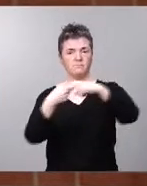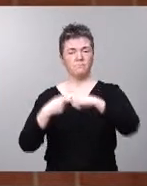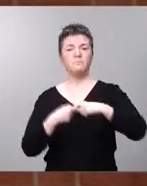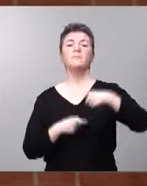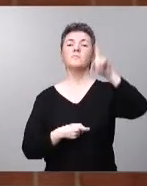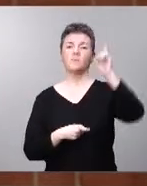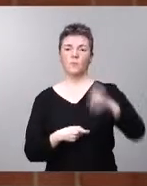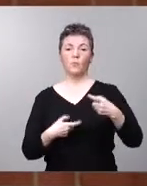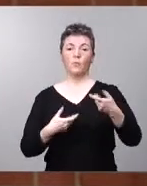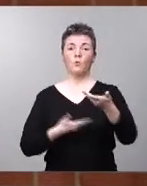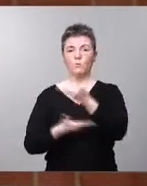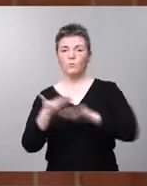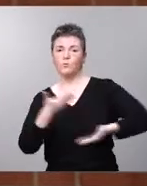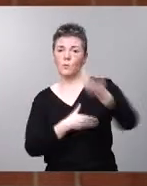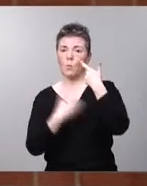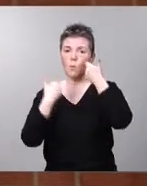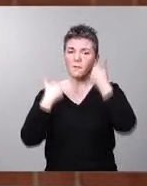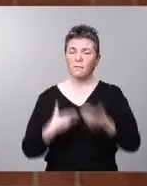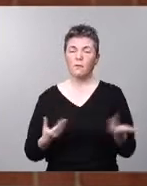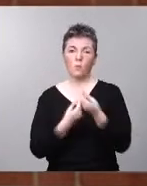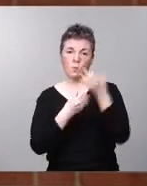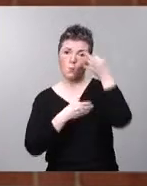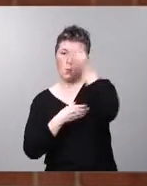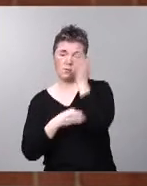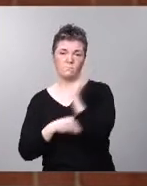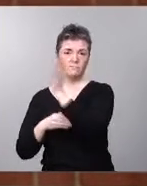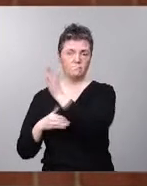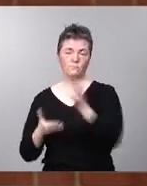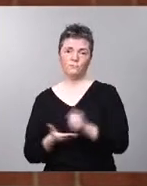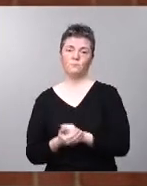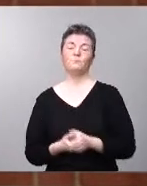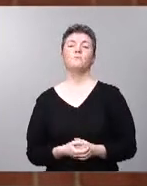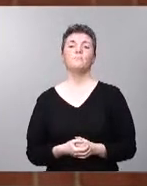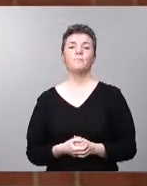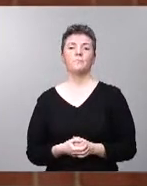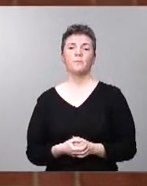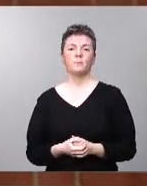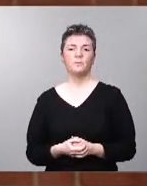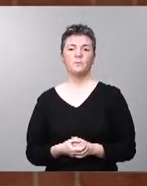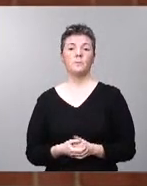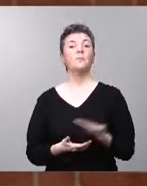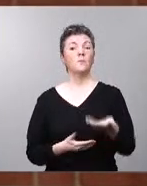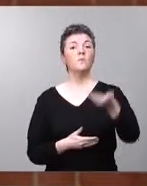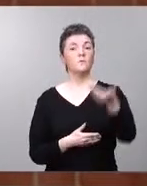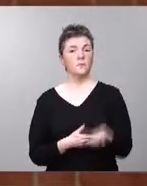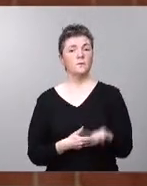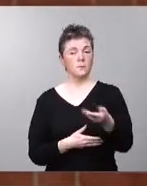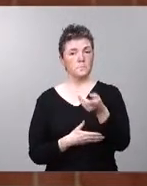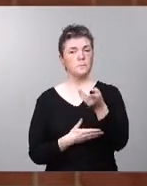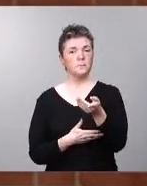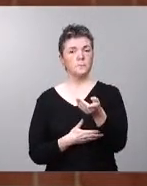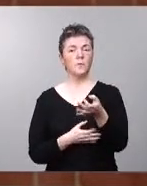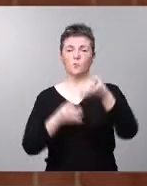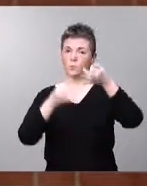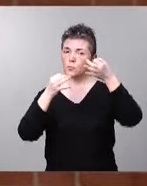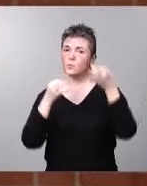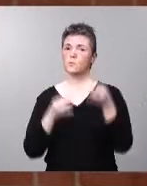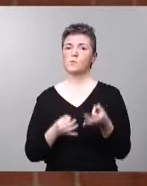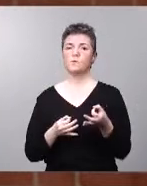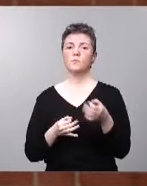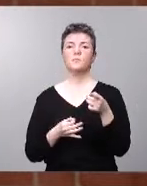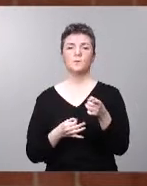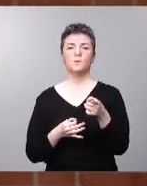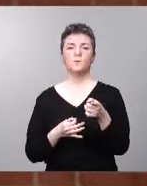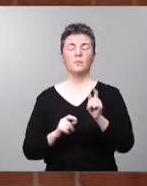humanitaria con los pueblos afectados y esos valores serán justamente los que nos van a inspirar